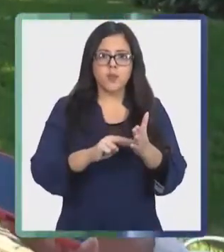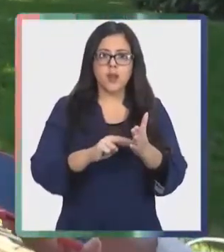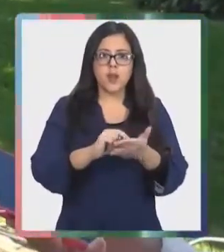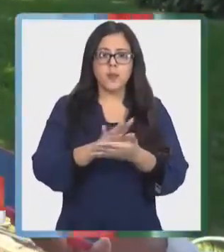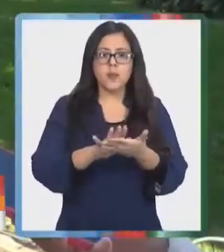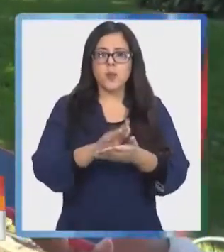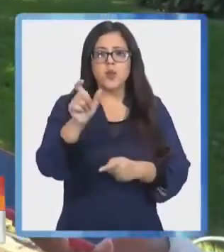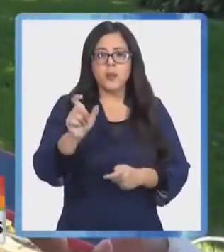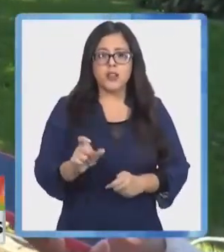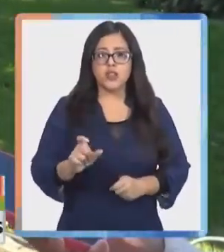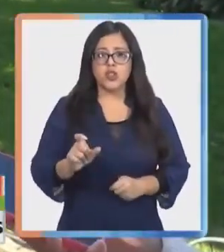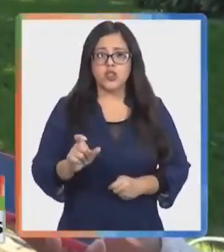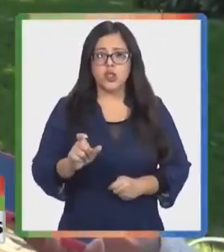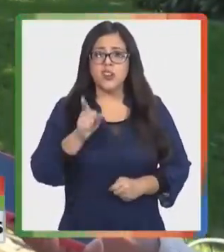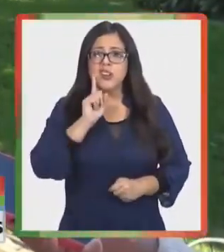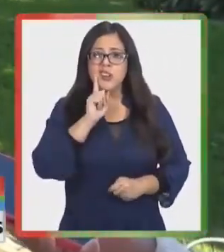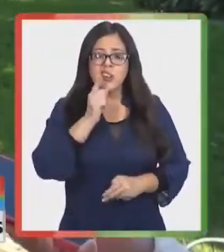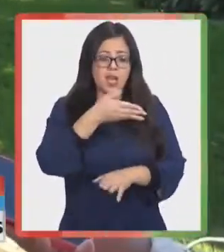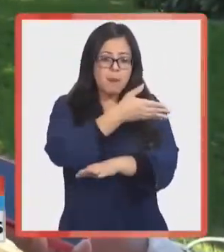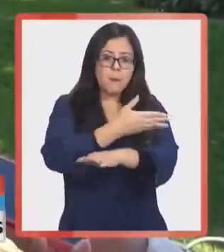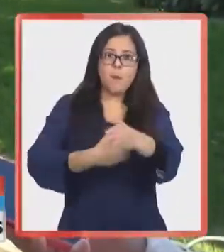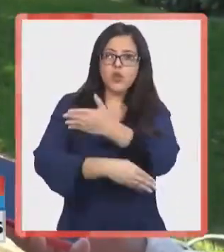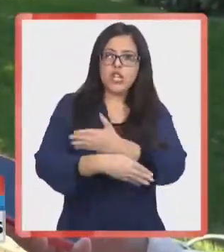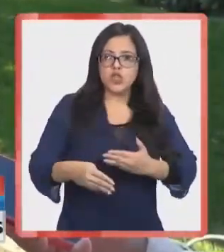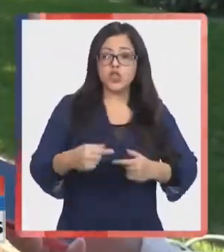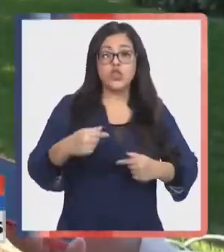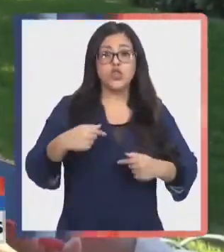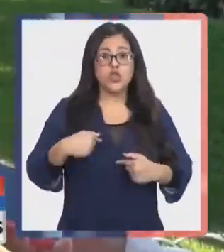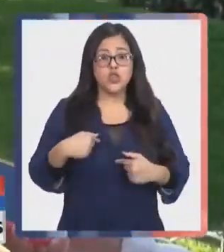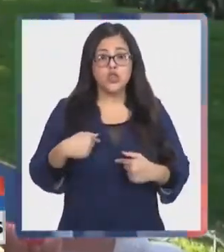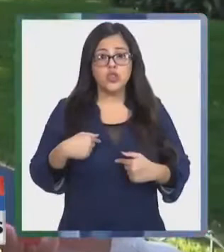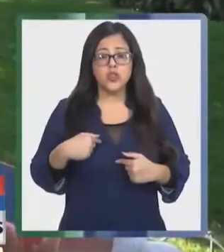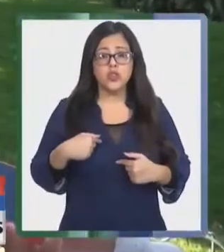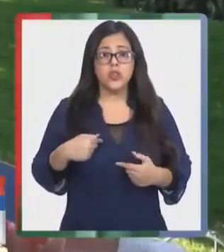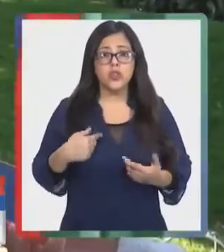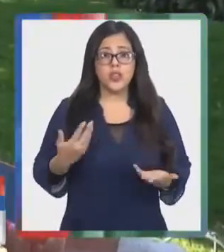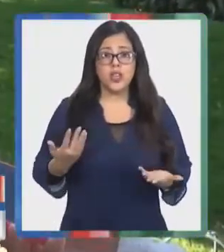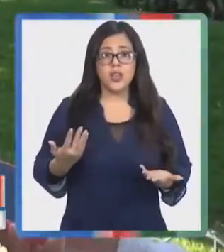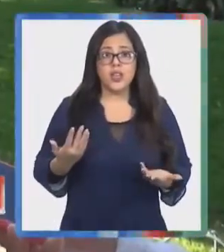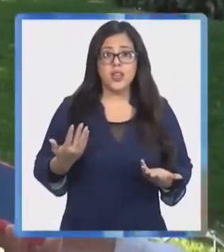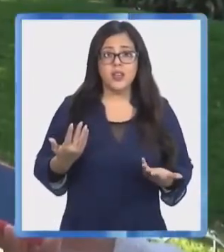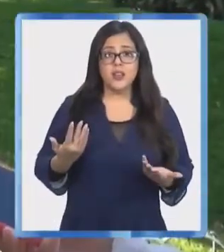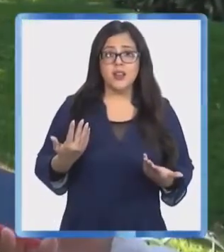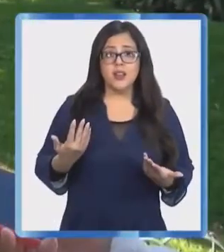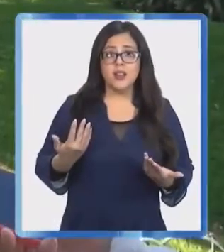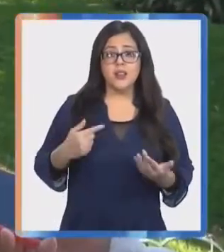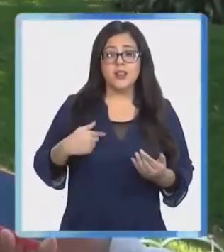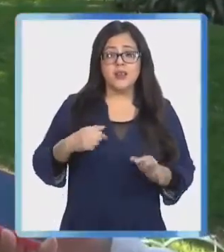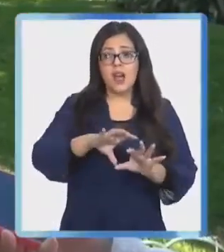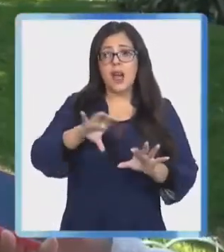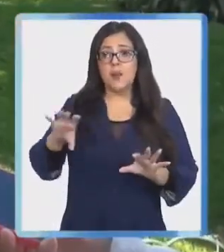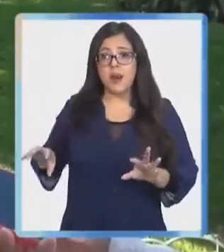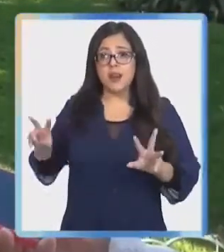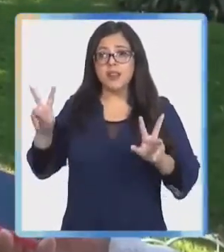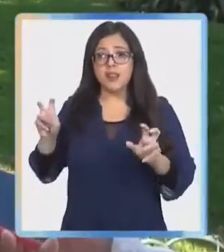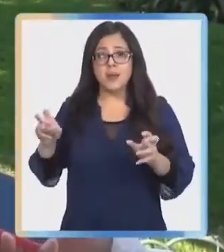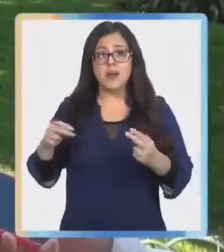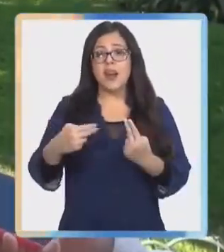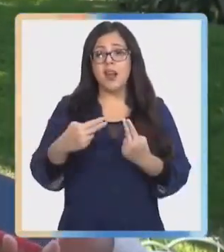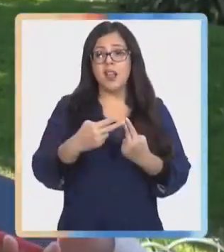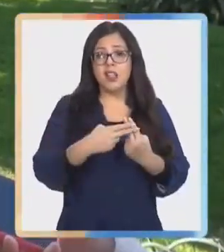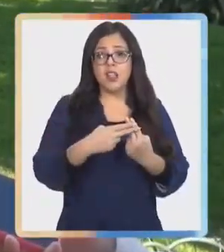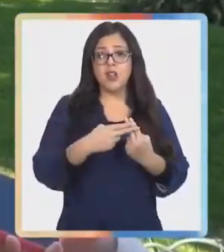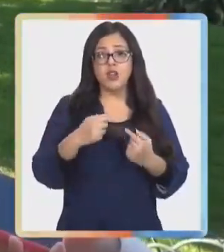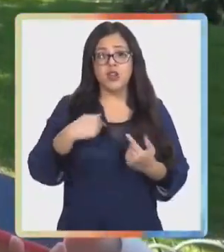que tiene el hecho de ser una persona amputada. Que yo estoy fuera, como Juan Pablo, yo estoy fuera del tema de la Teletón. Yo